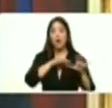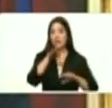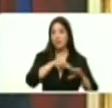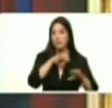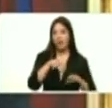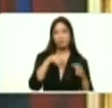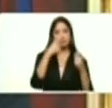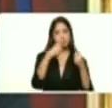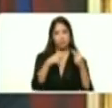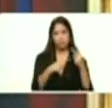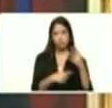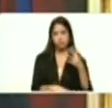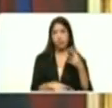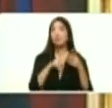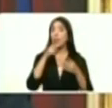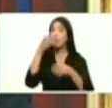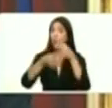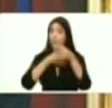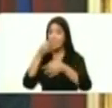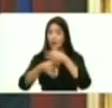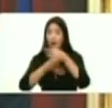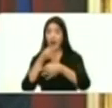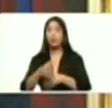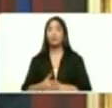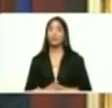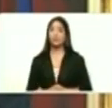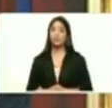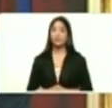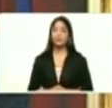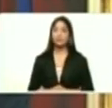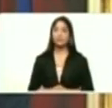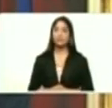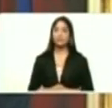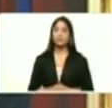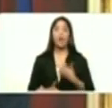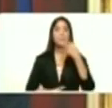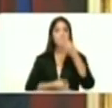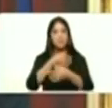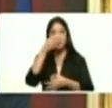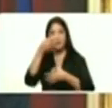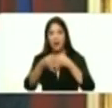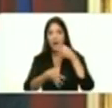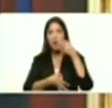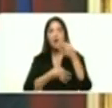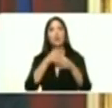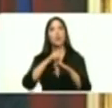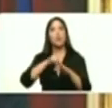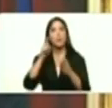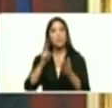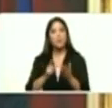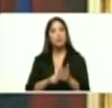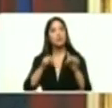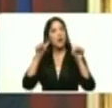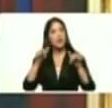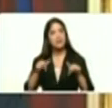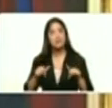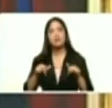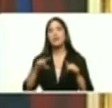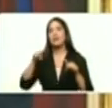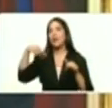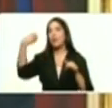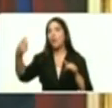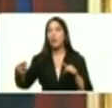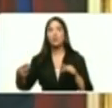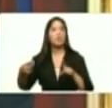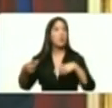lo que de ahí se desprende. Esto hay que explicarlo, camaradas, explicarlo, con pedagogía, en horario estelar, aquí, allá, más